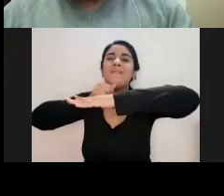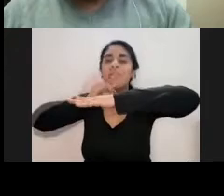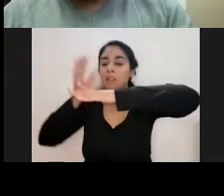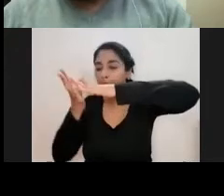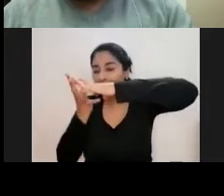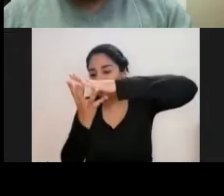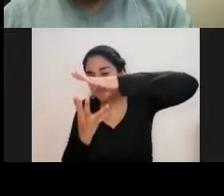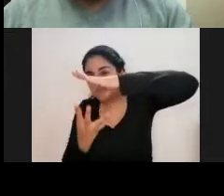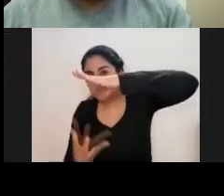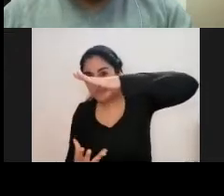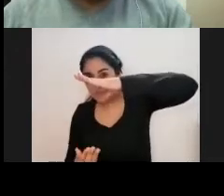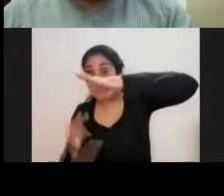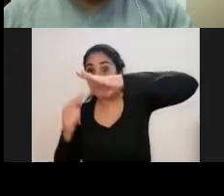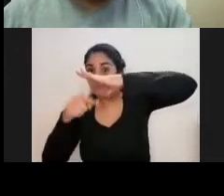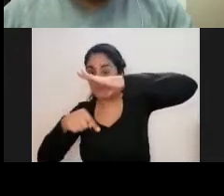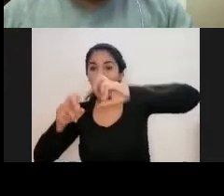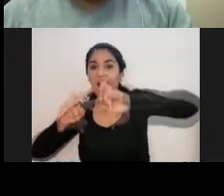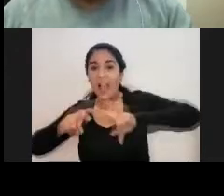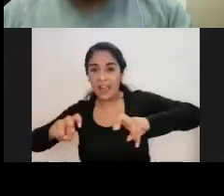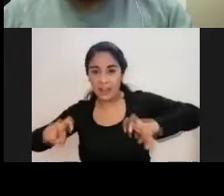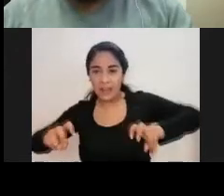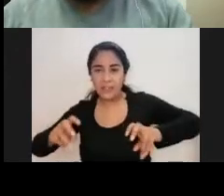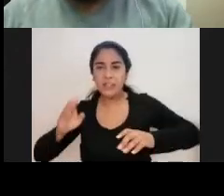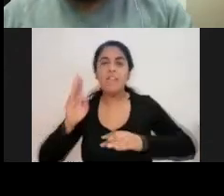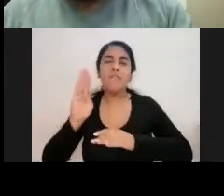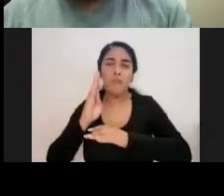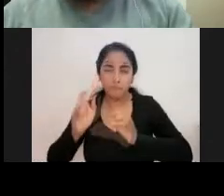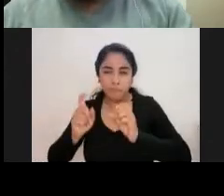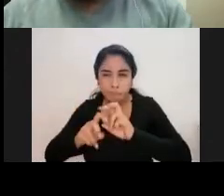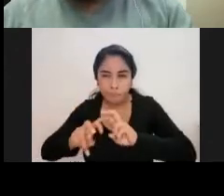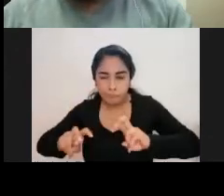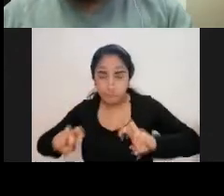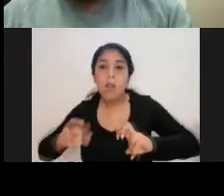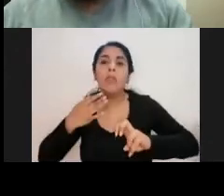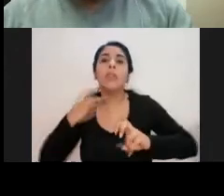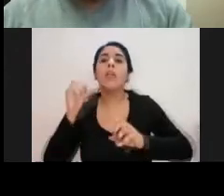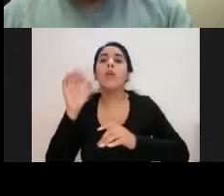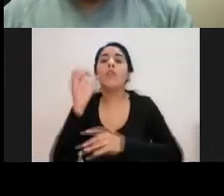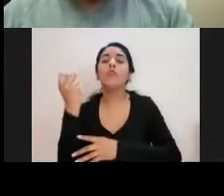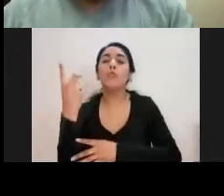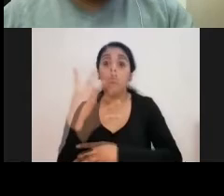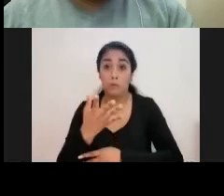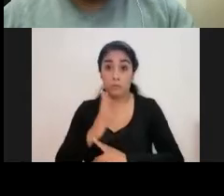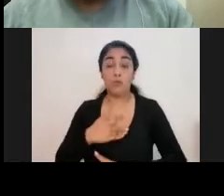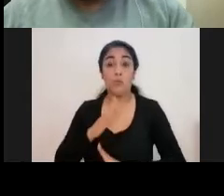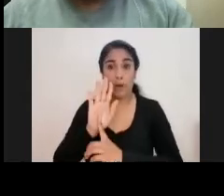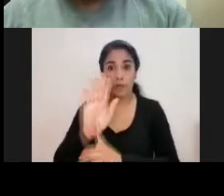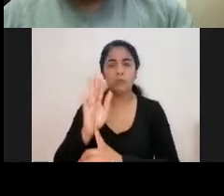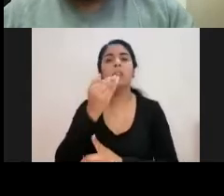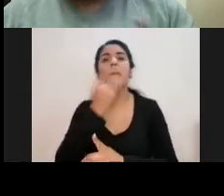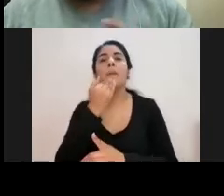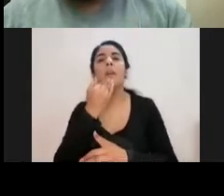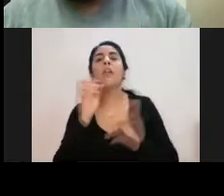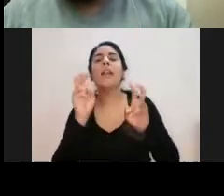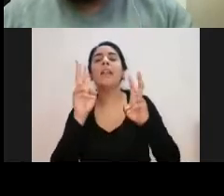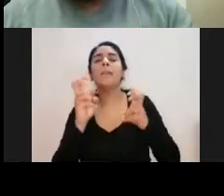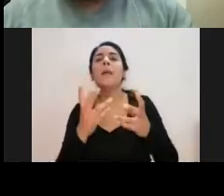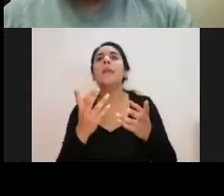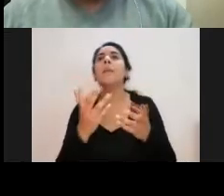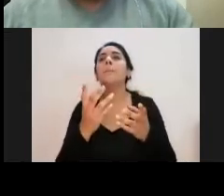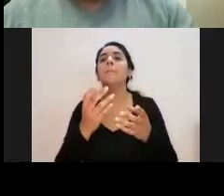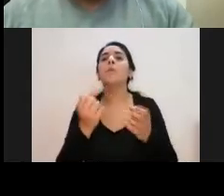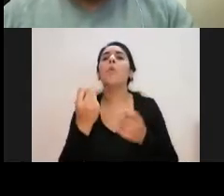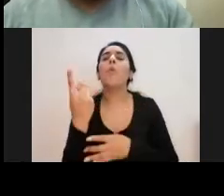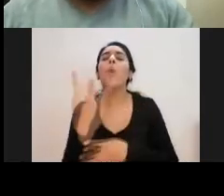bioinformático exhaustivo de los datos que yo les muestro, relacionar esos datos con los datos clínicos de las personas que están en la UCI, cuáles son las